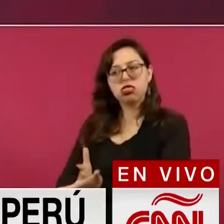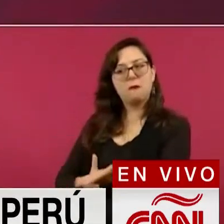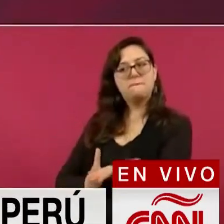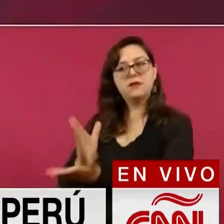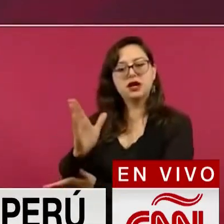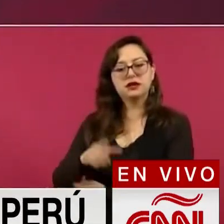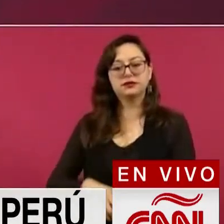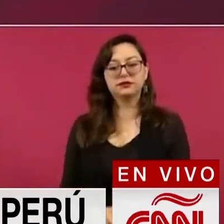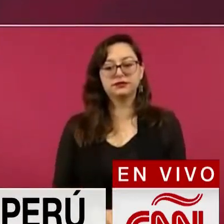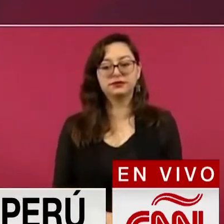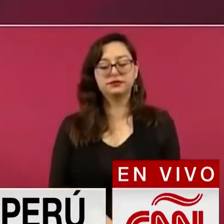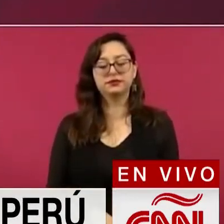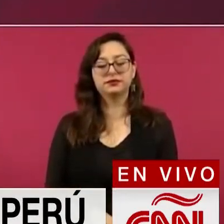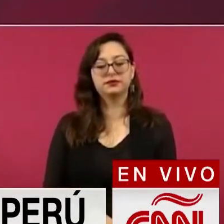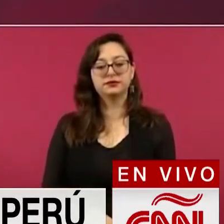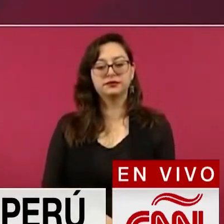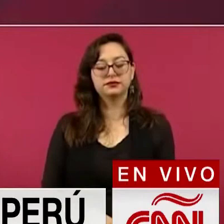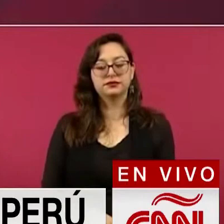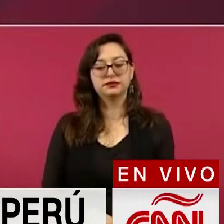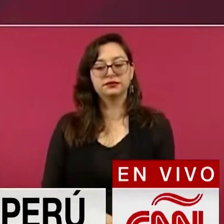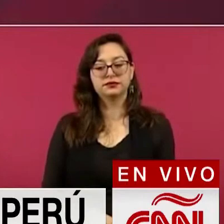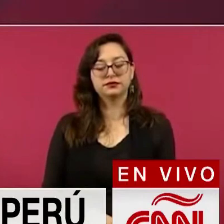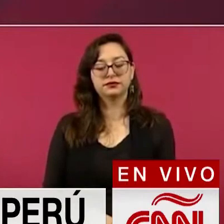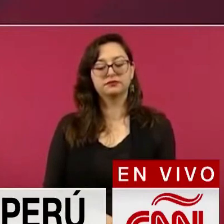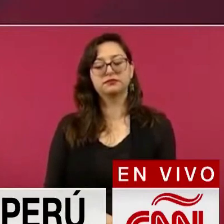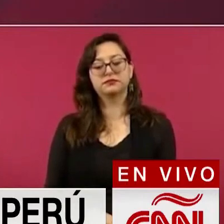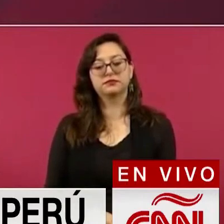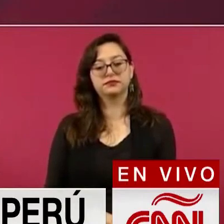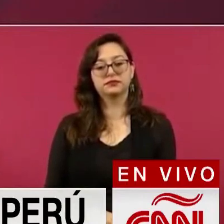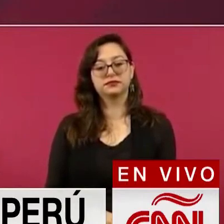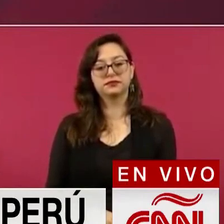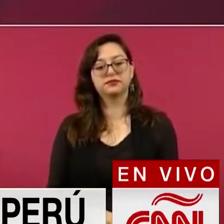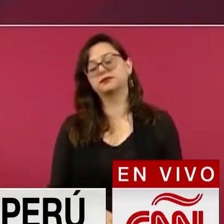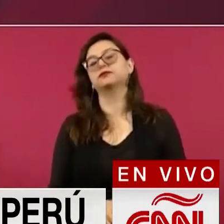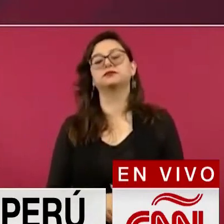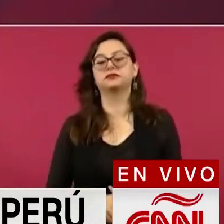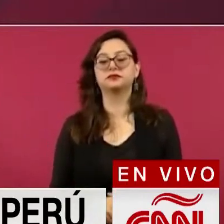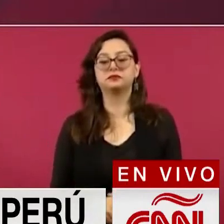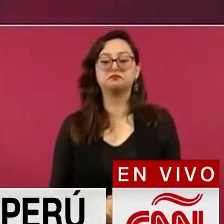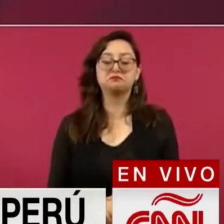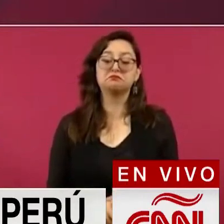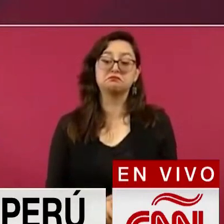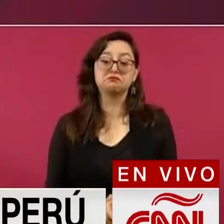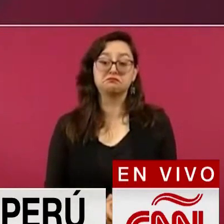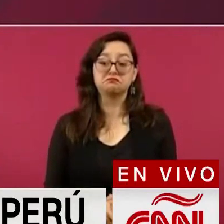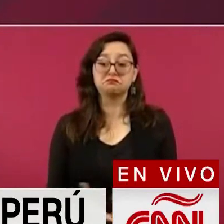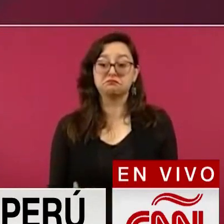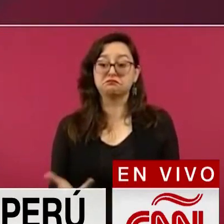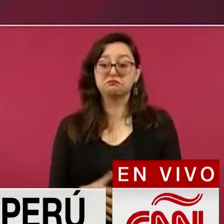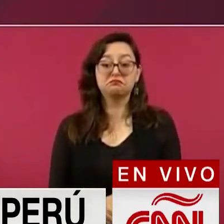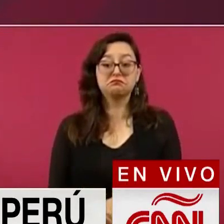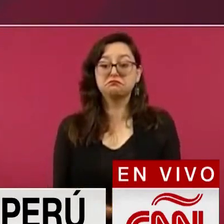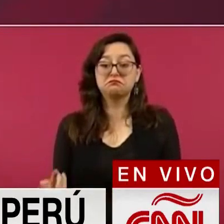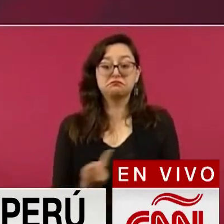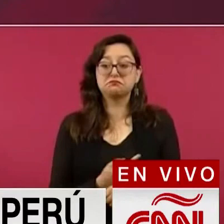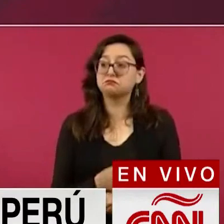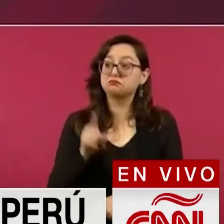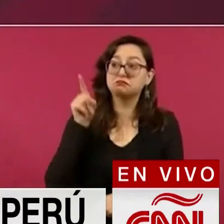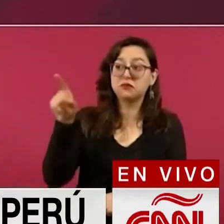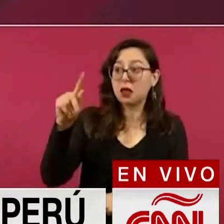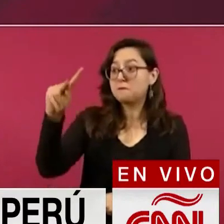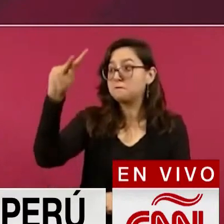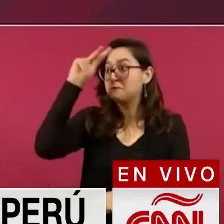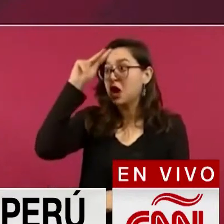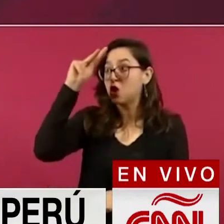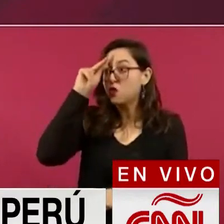nosotros No aceptamos toda la farsa y que ha significado